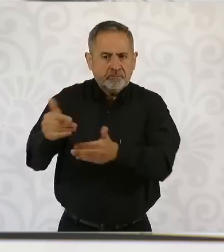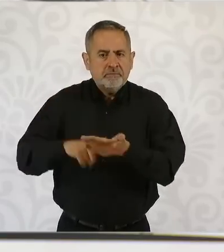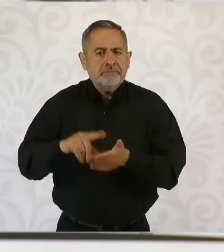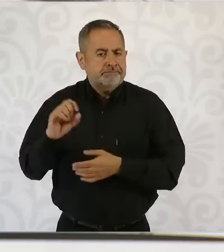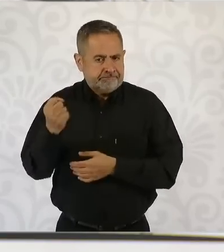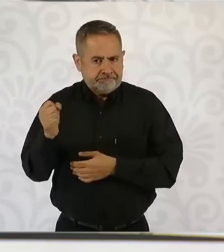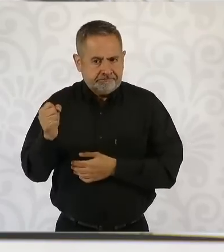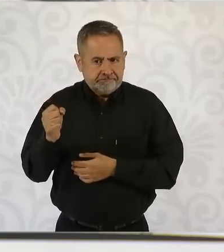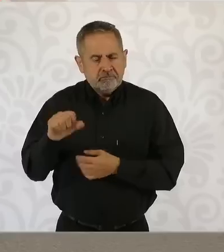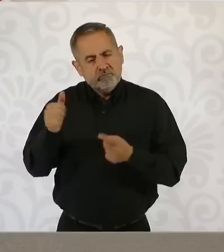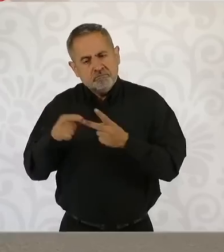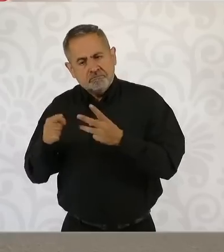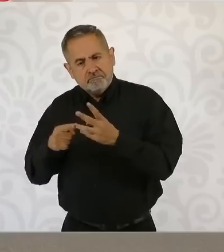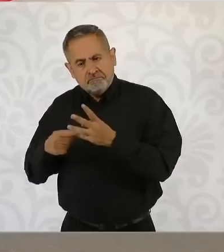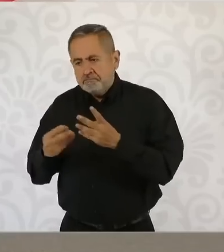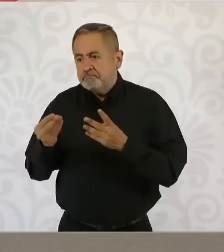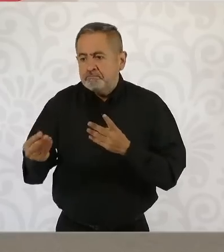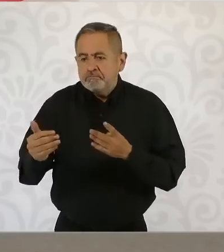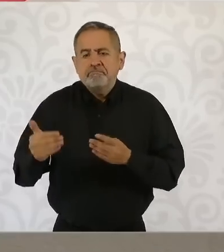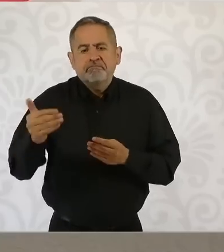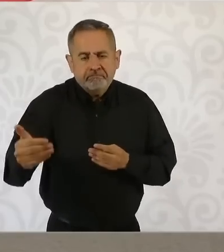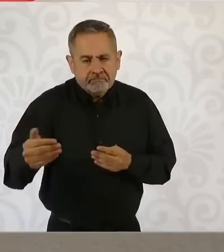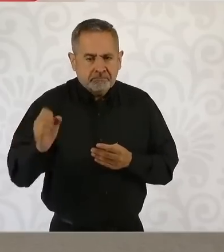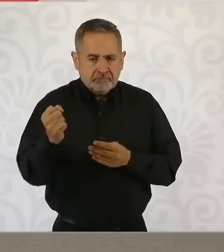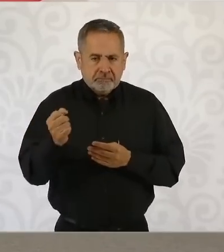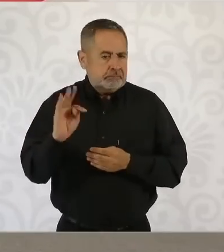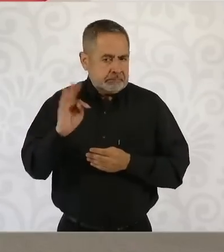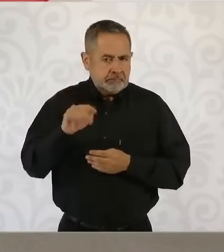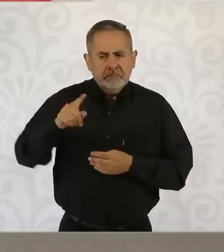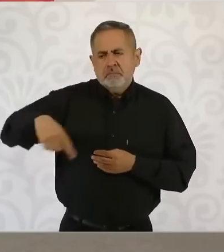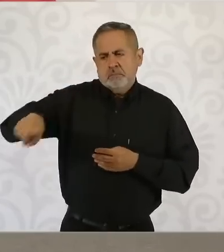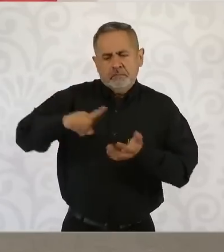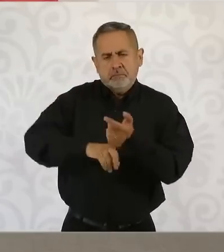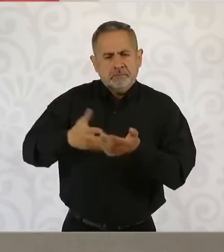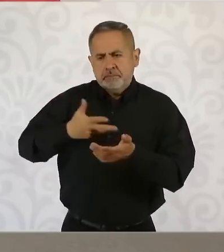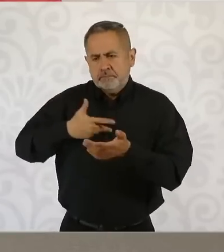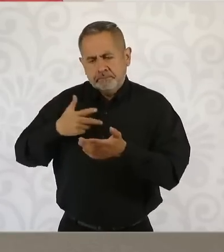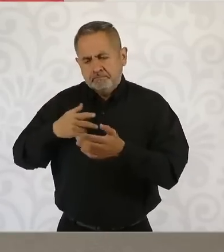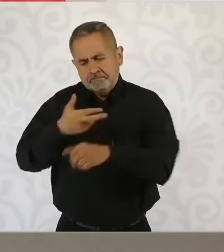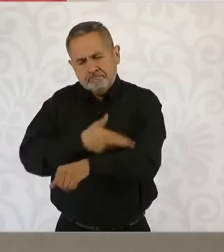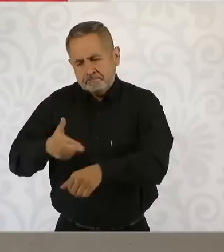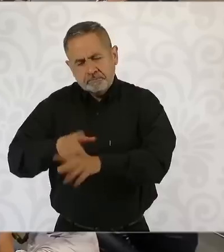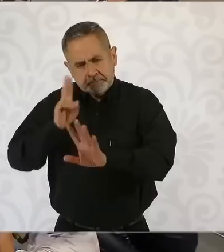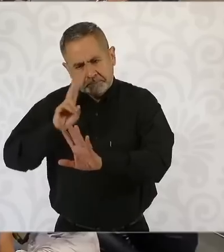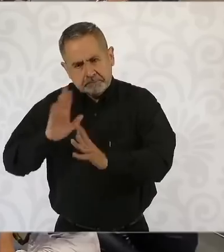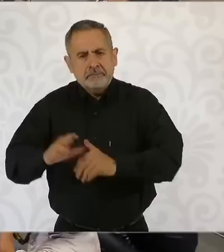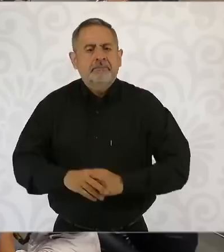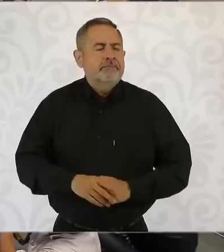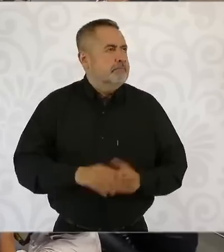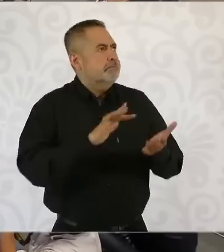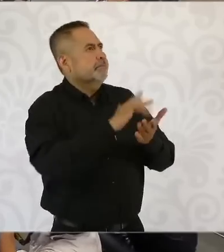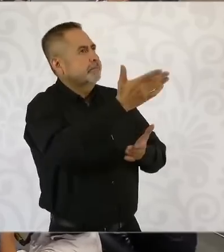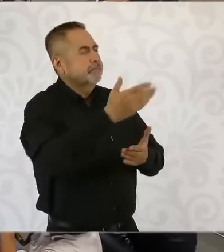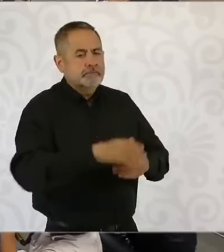y algunas otras leyes que también hemos planteado y algunas que el propio Congreso pues tiene en puerta. Muchas gracias, Presidente. Gracias.